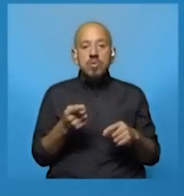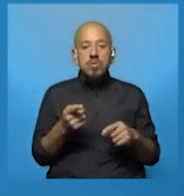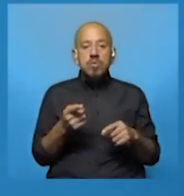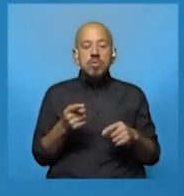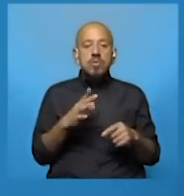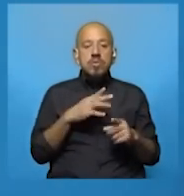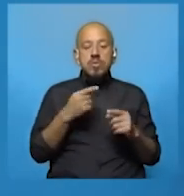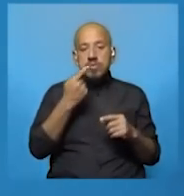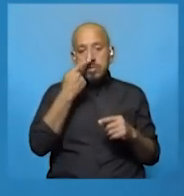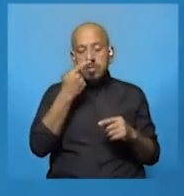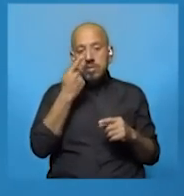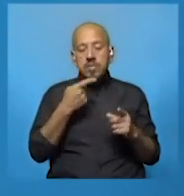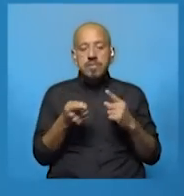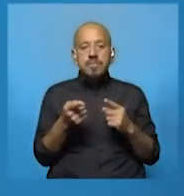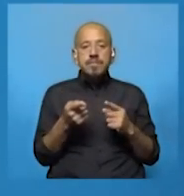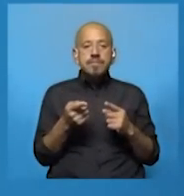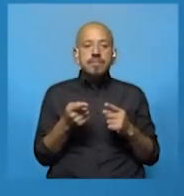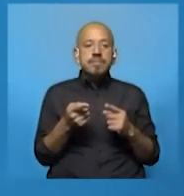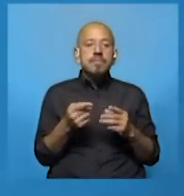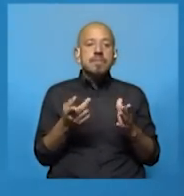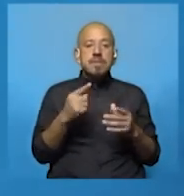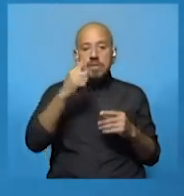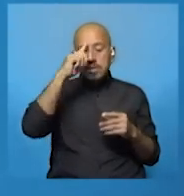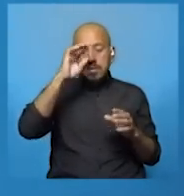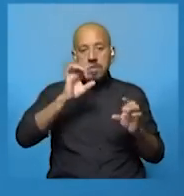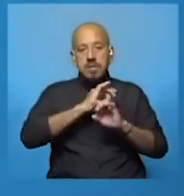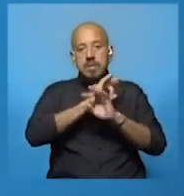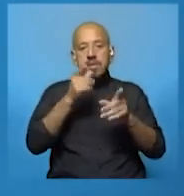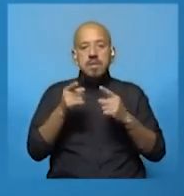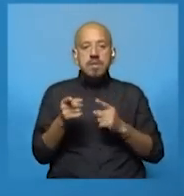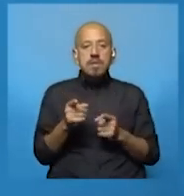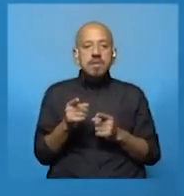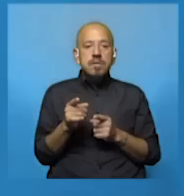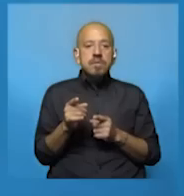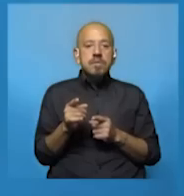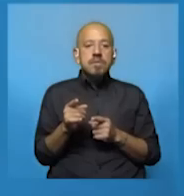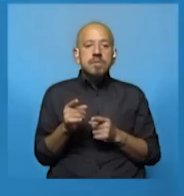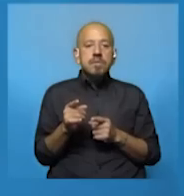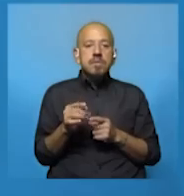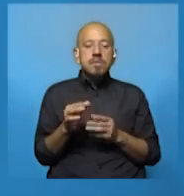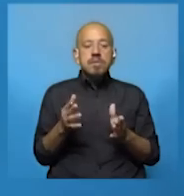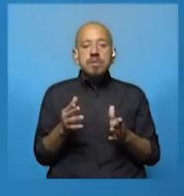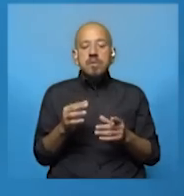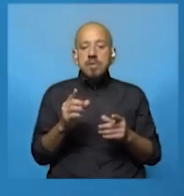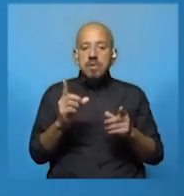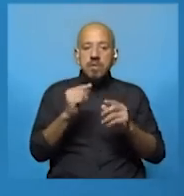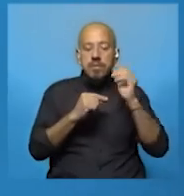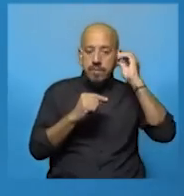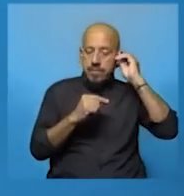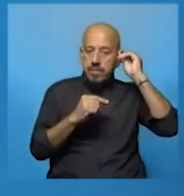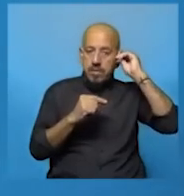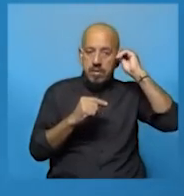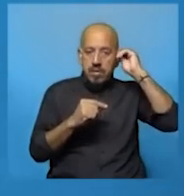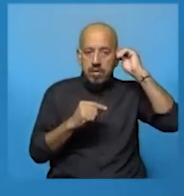es interesante que me parece que quede claro digamos uno no es que cuando se termina una sentencia tenemos una